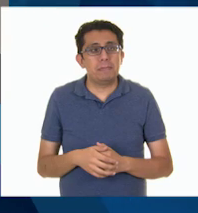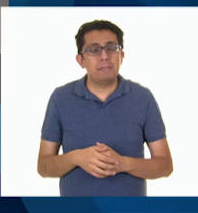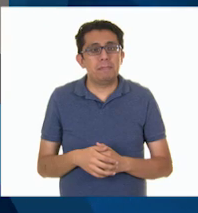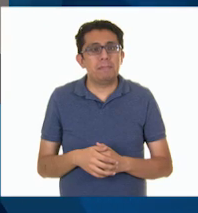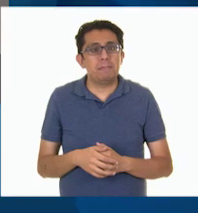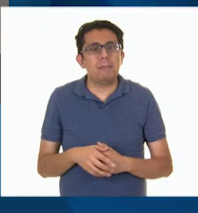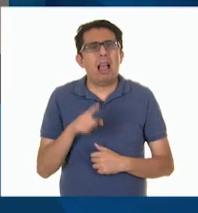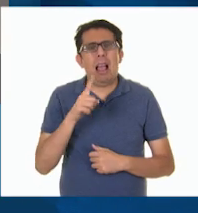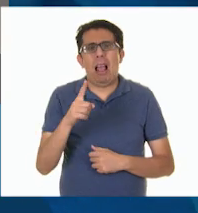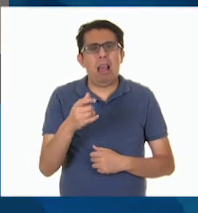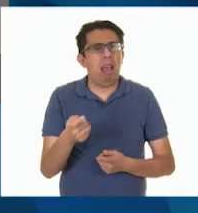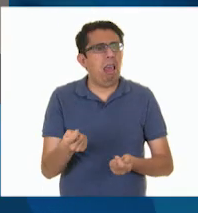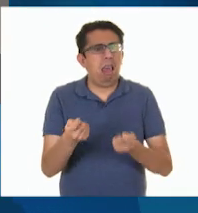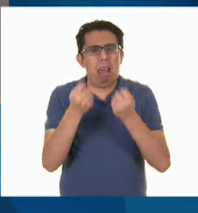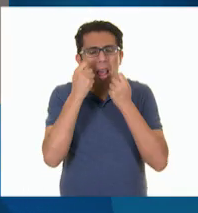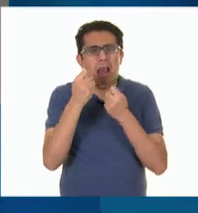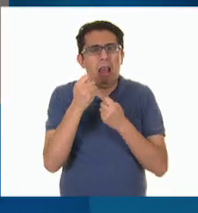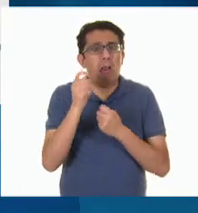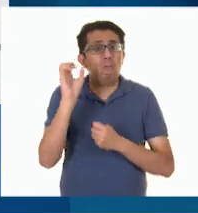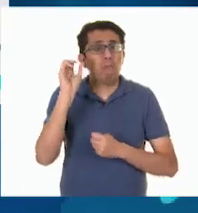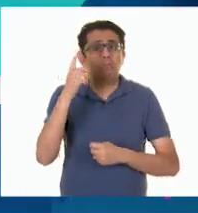Ajá, pásate el alto, yo lo invito.